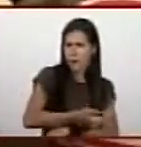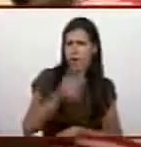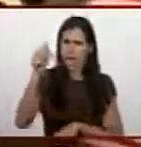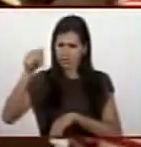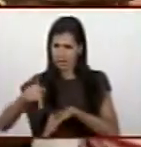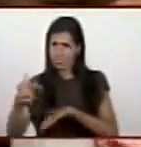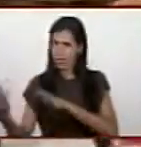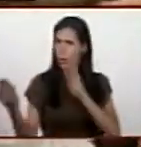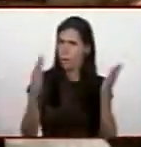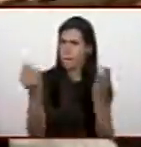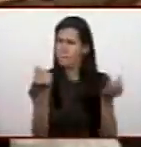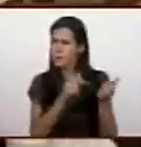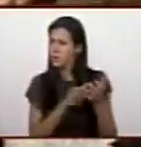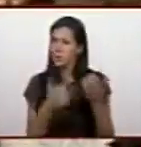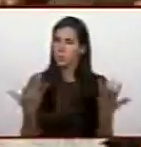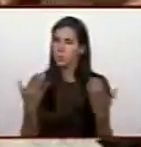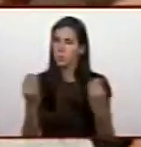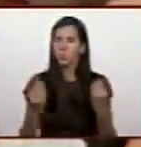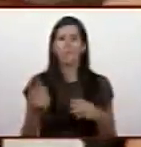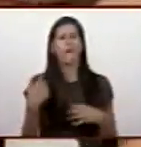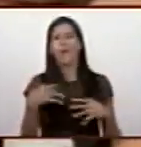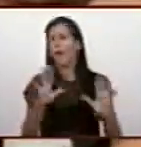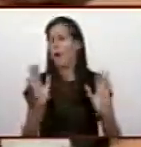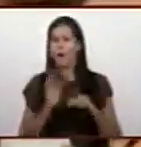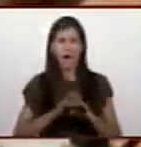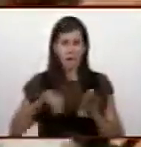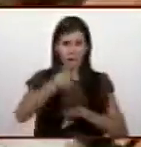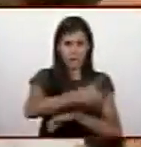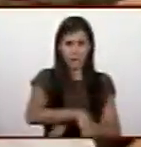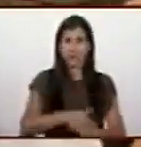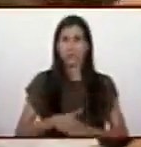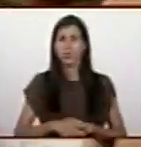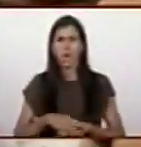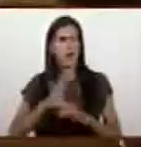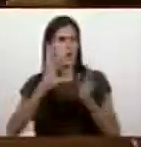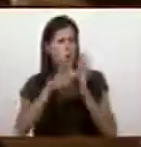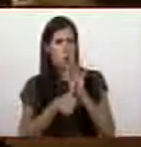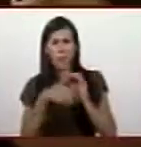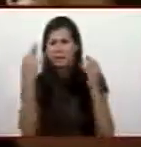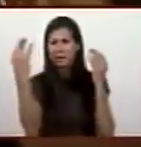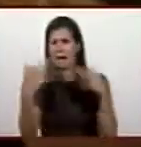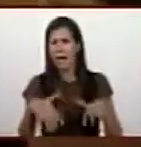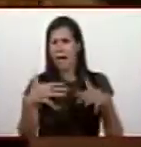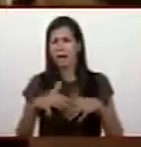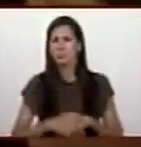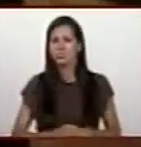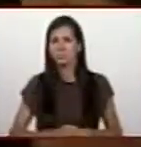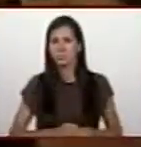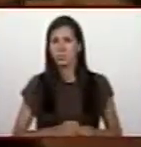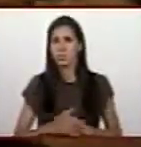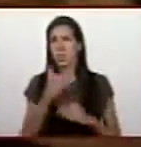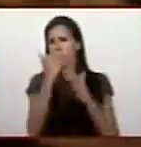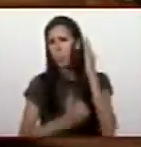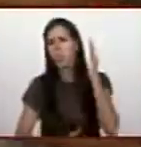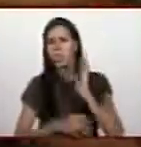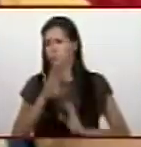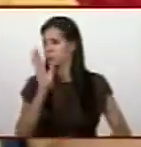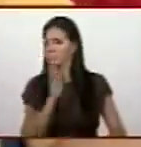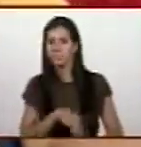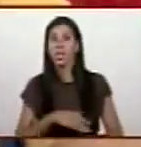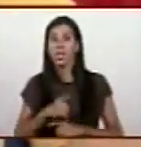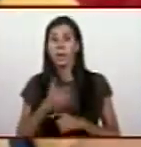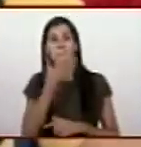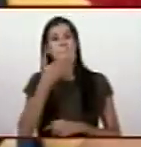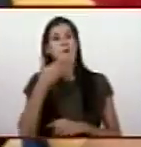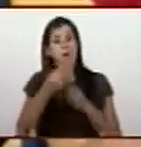observar acá en la feria con los mercados? No, en los mercados de capital solo lo que hacen es robarte, robarte el sueldo, chicos. Es lo mejor que ha